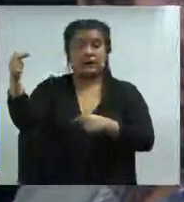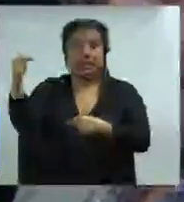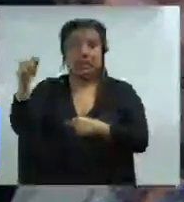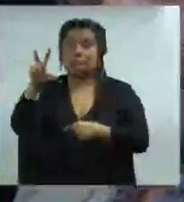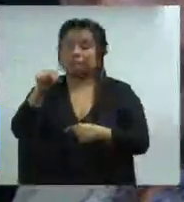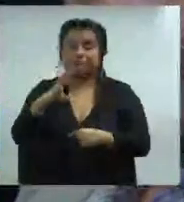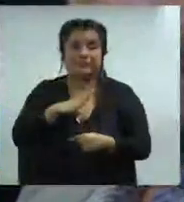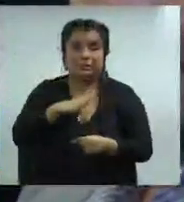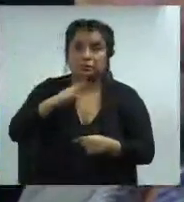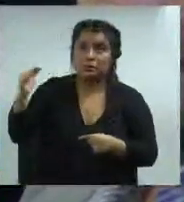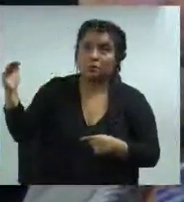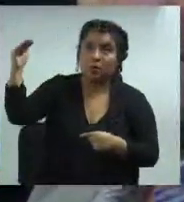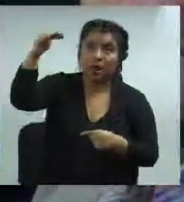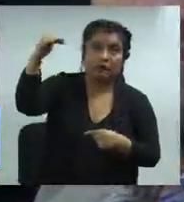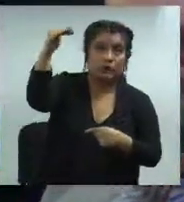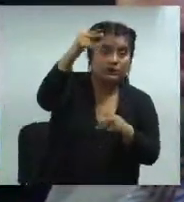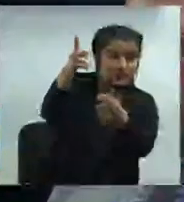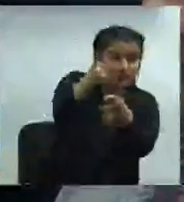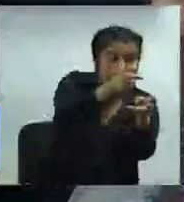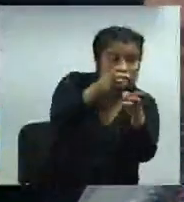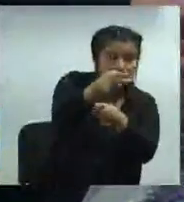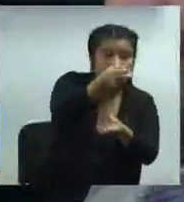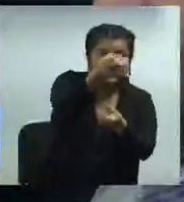los incendios?